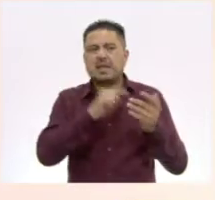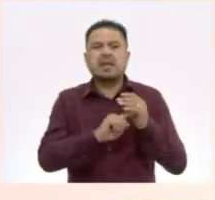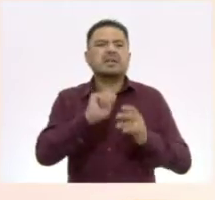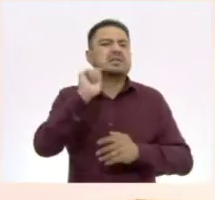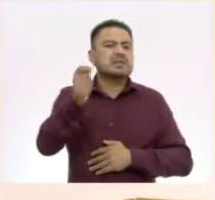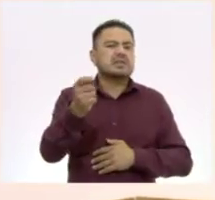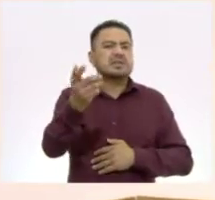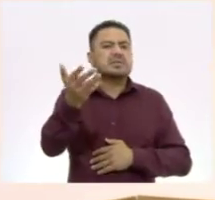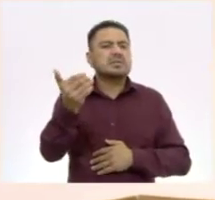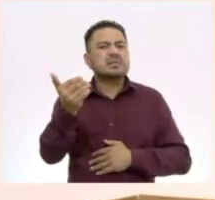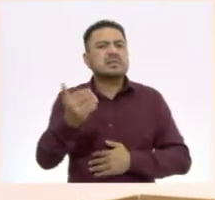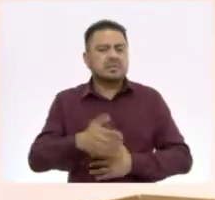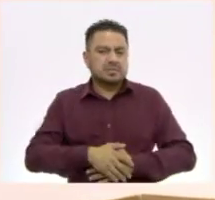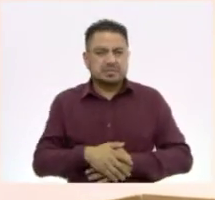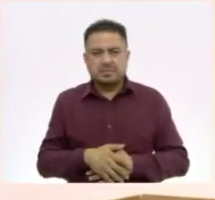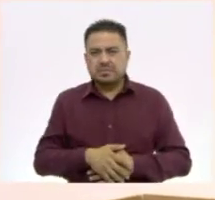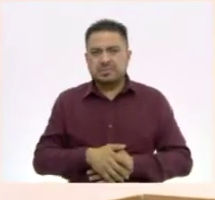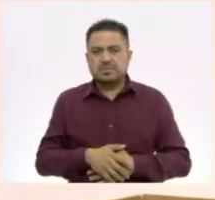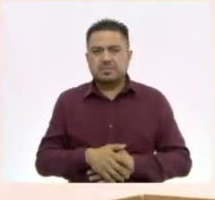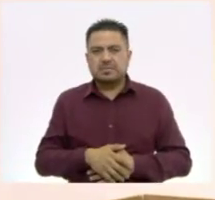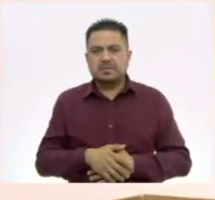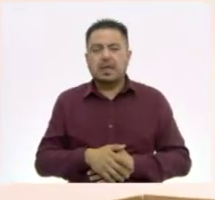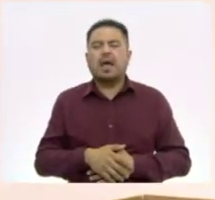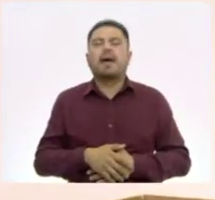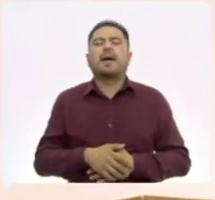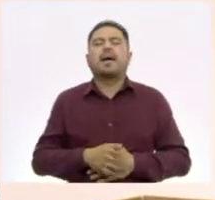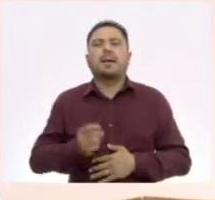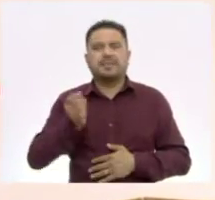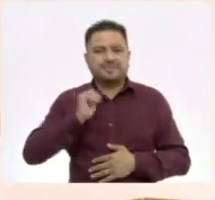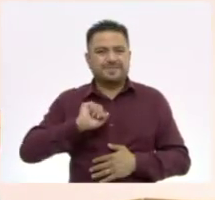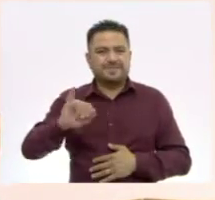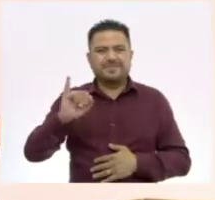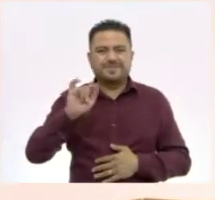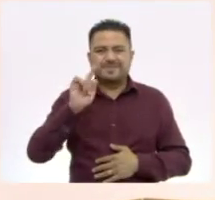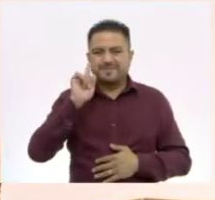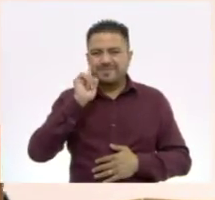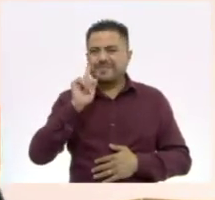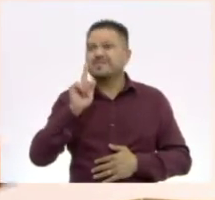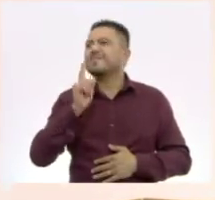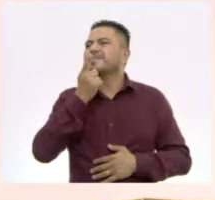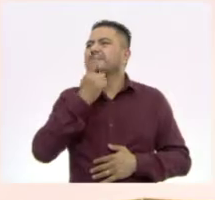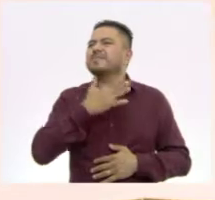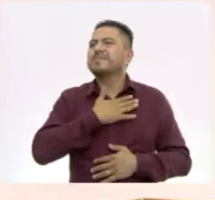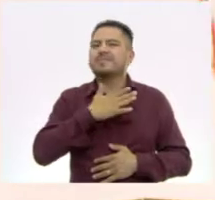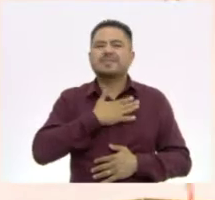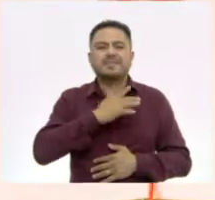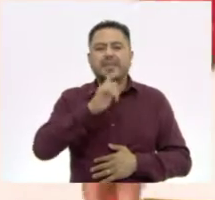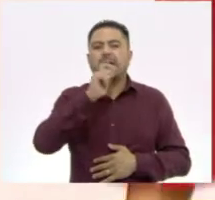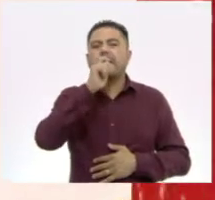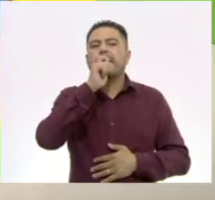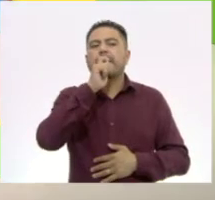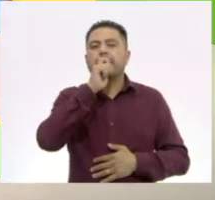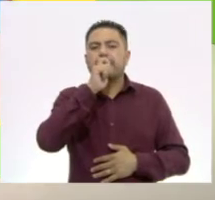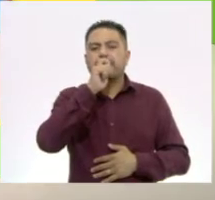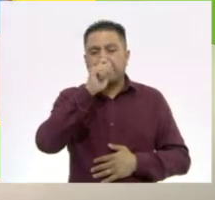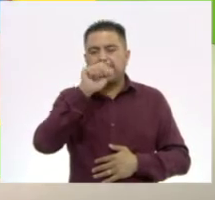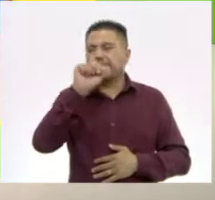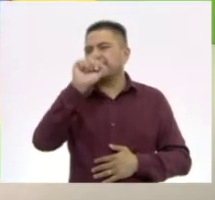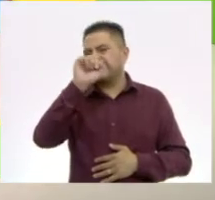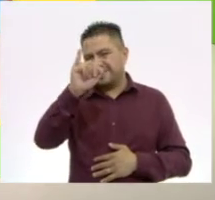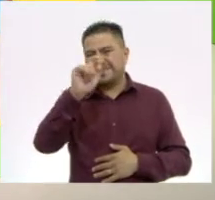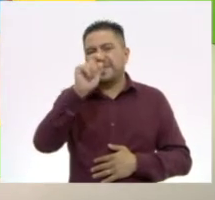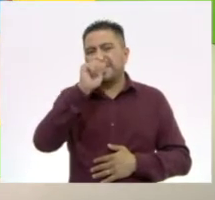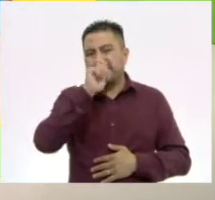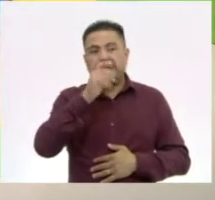es así me soplaron es un silbato muy bien